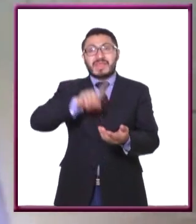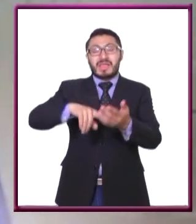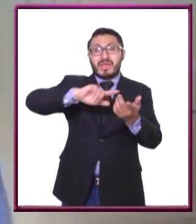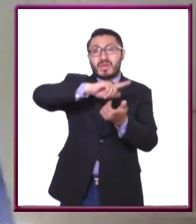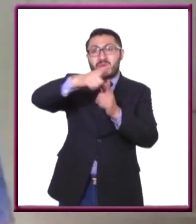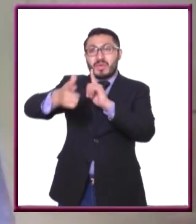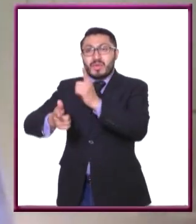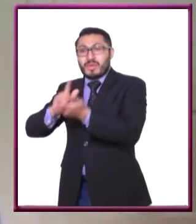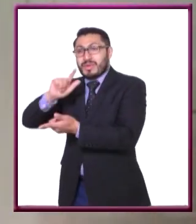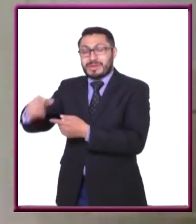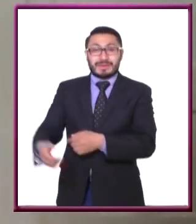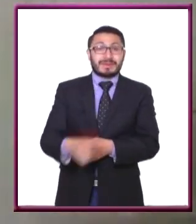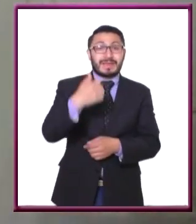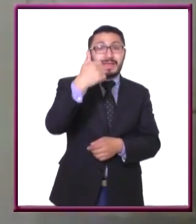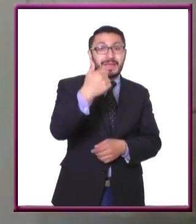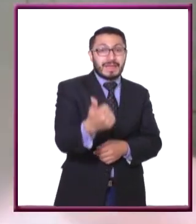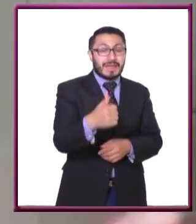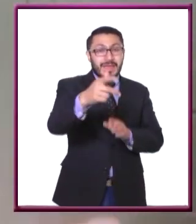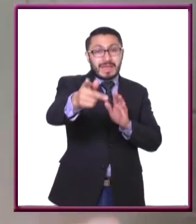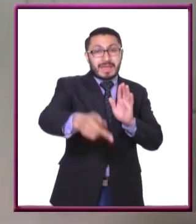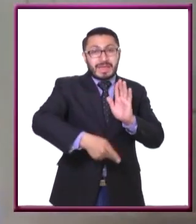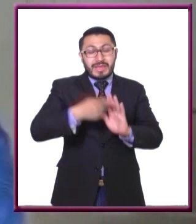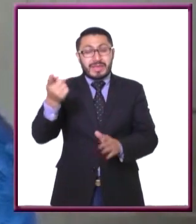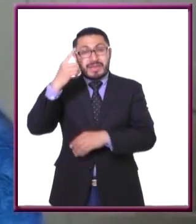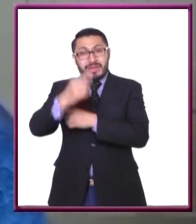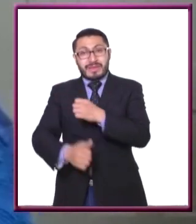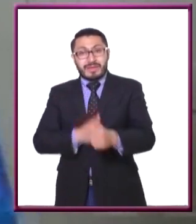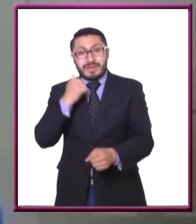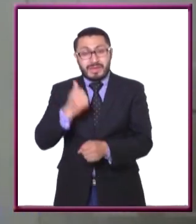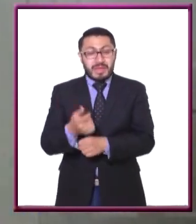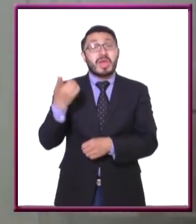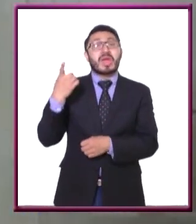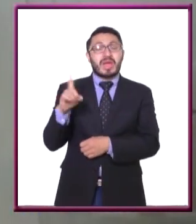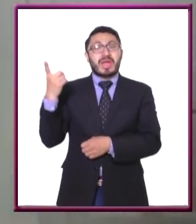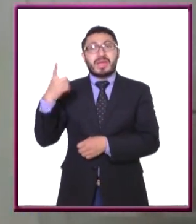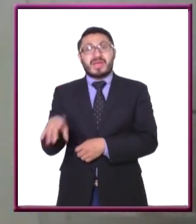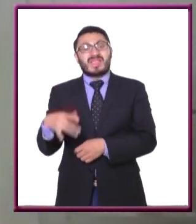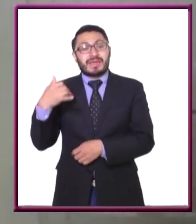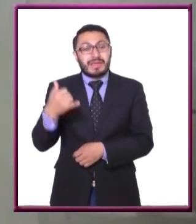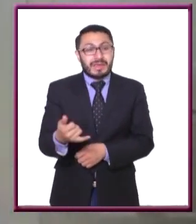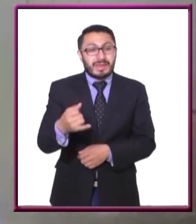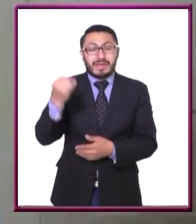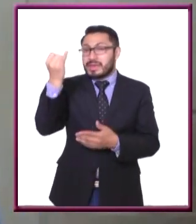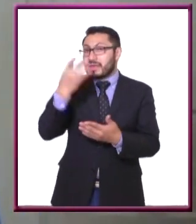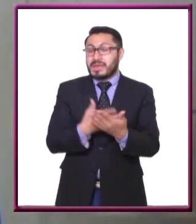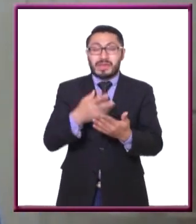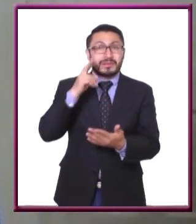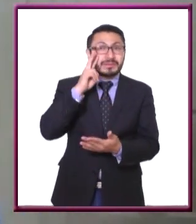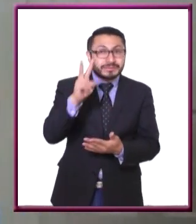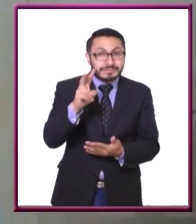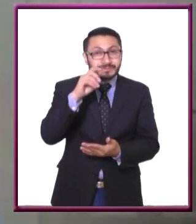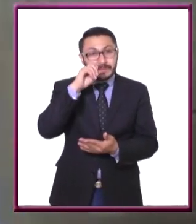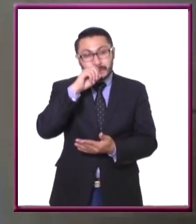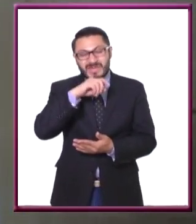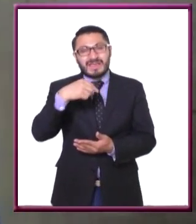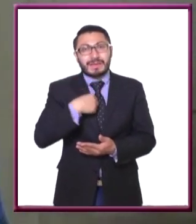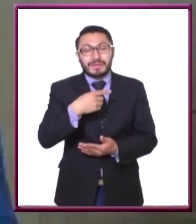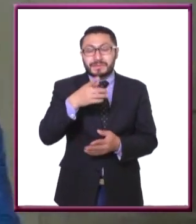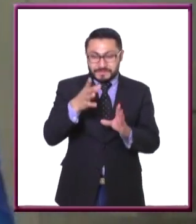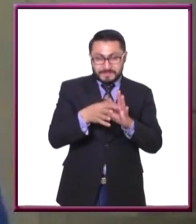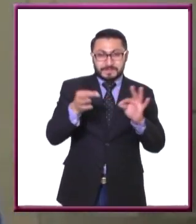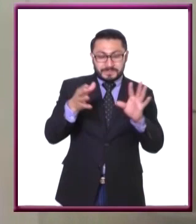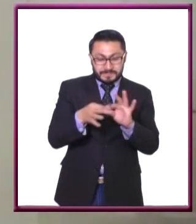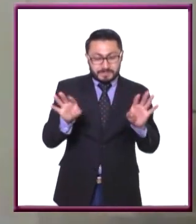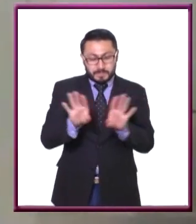centro de la galaxia, sobre todo 6 meses por año, más o menos, cuando es visible. Y la imagen que